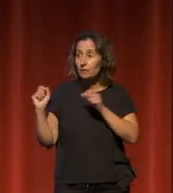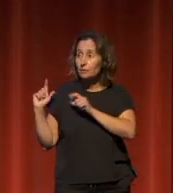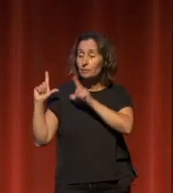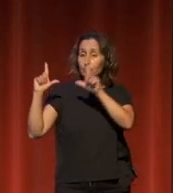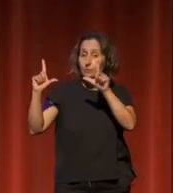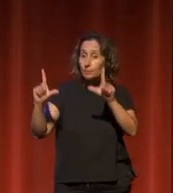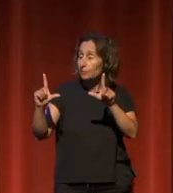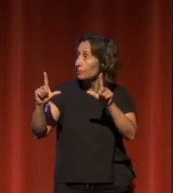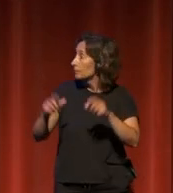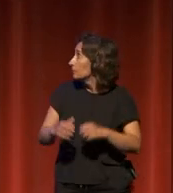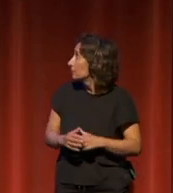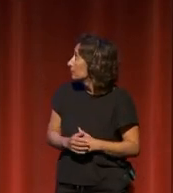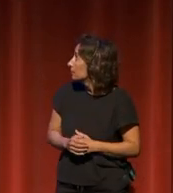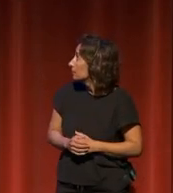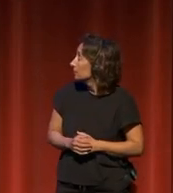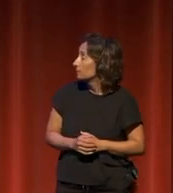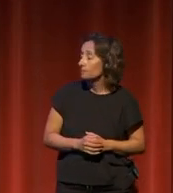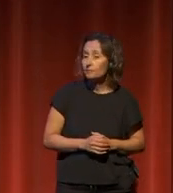de